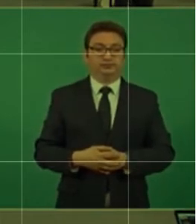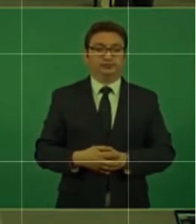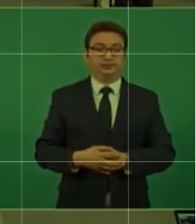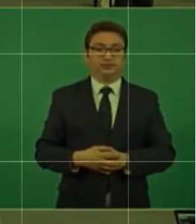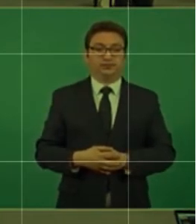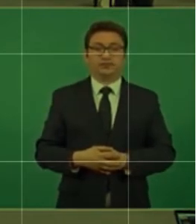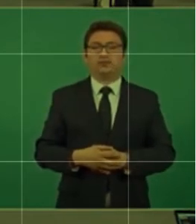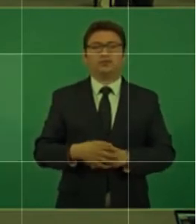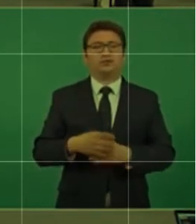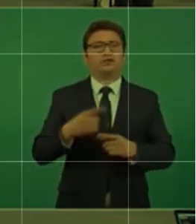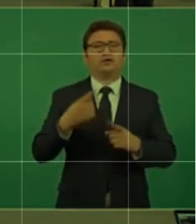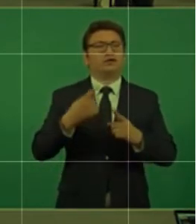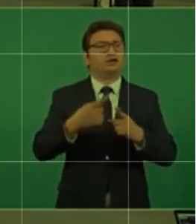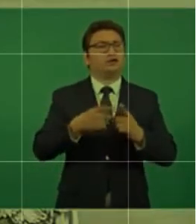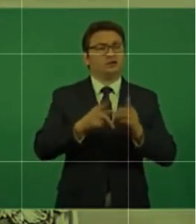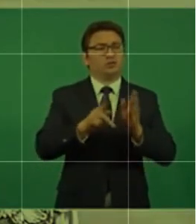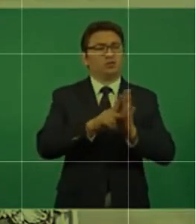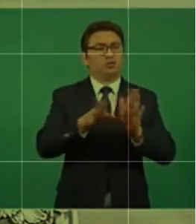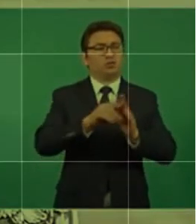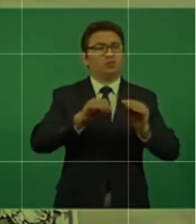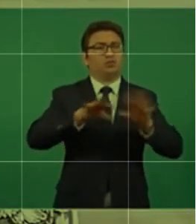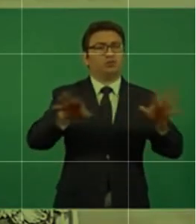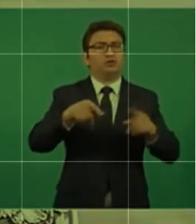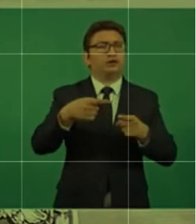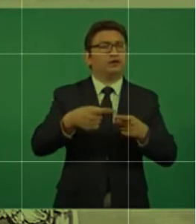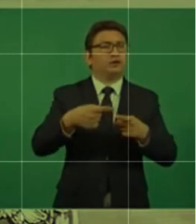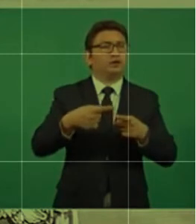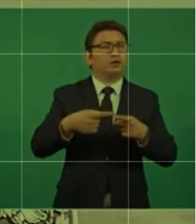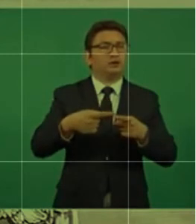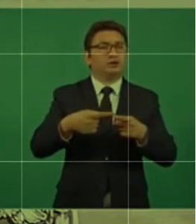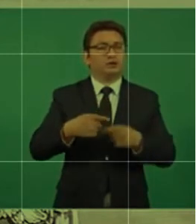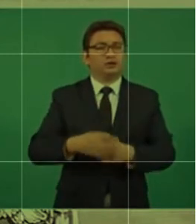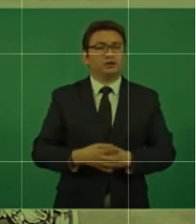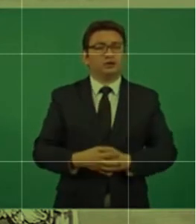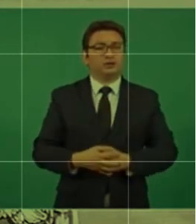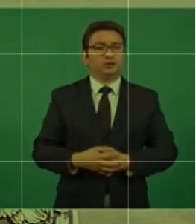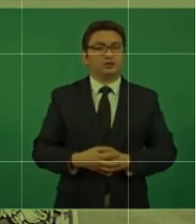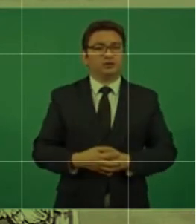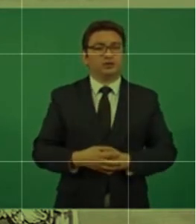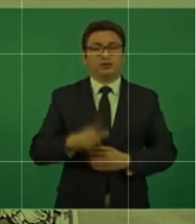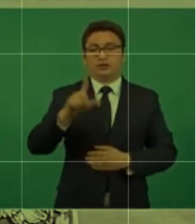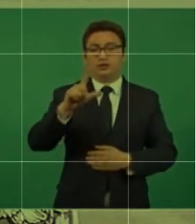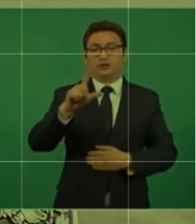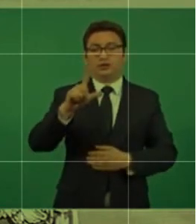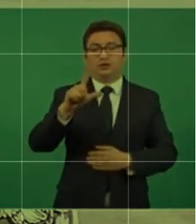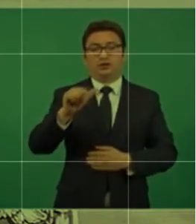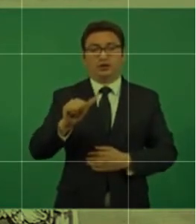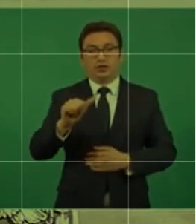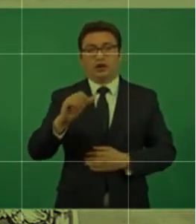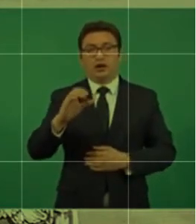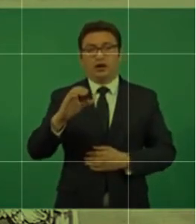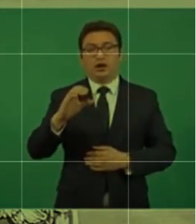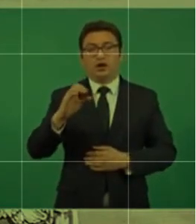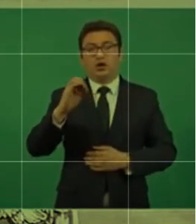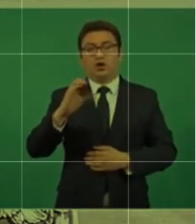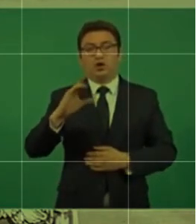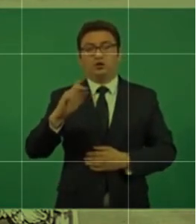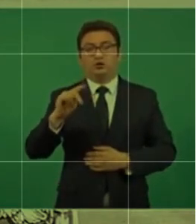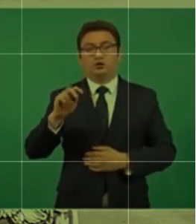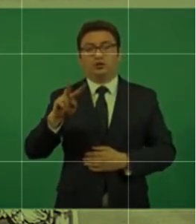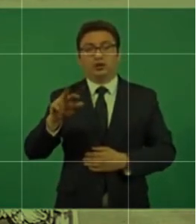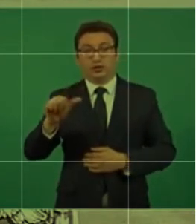¿Qué periódico fue, por cierto? Preguntó la Octava. La Octava, que es programa de